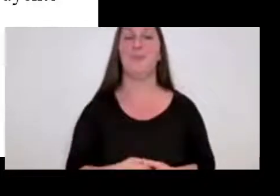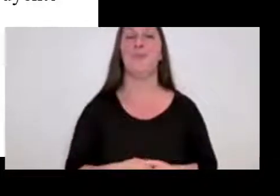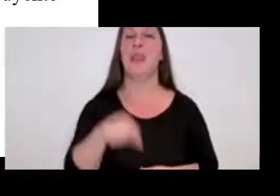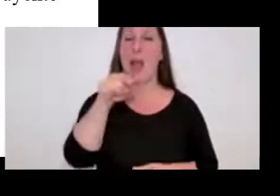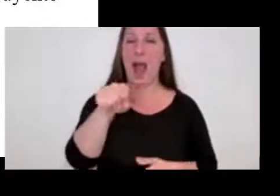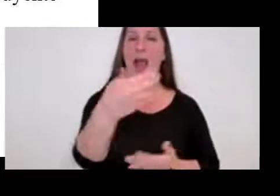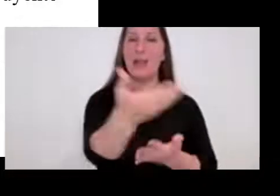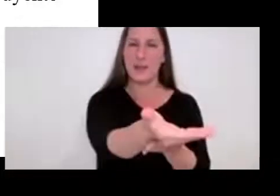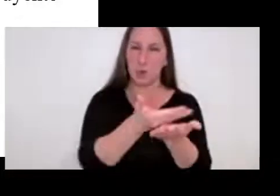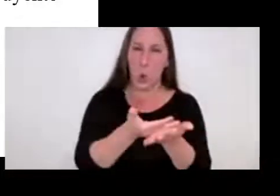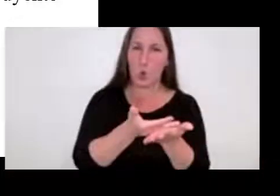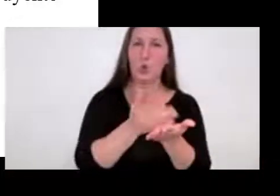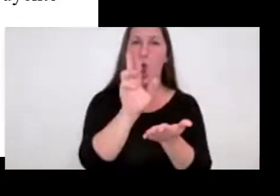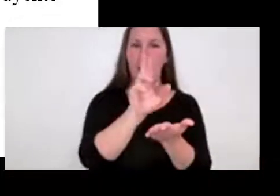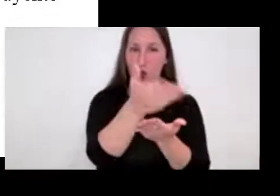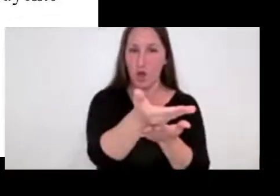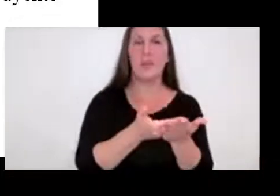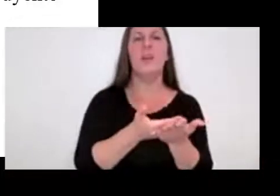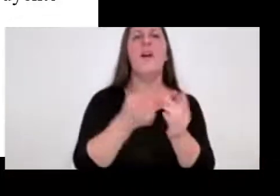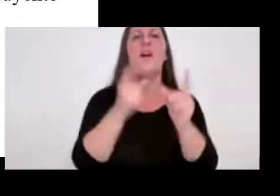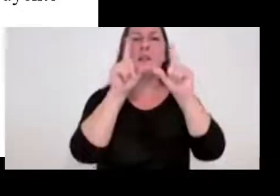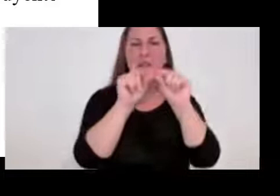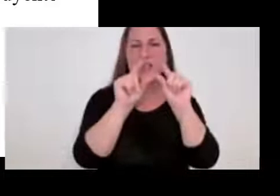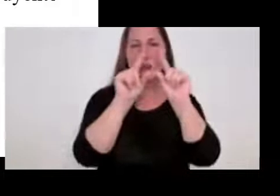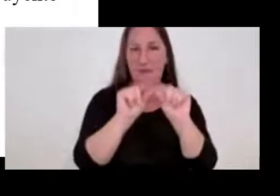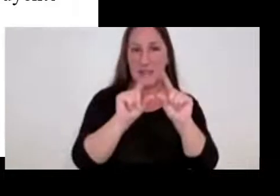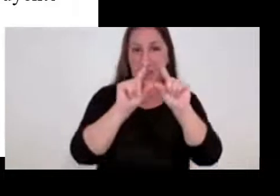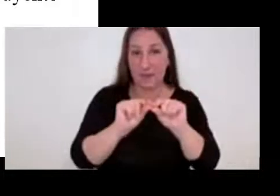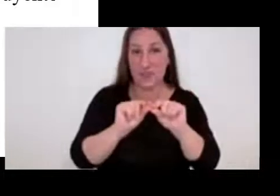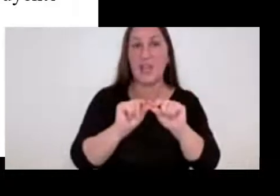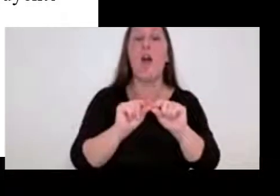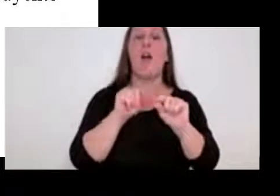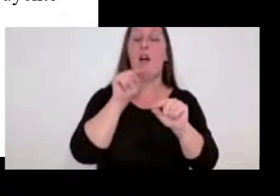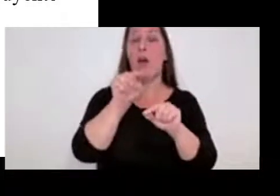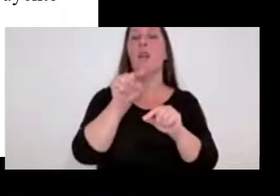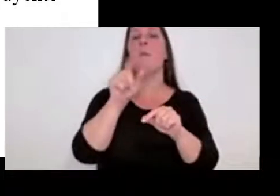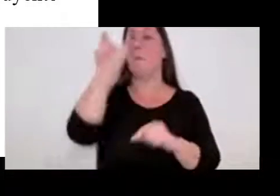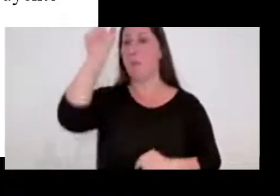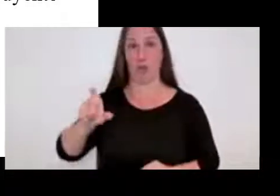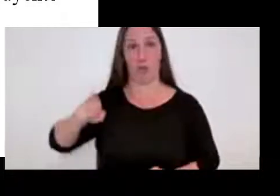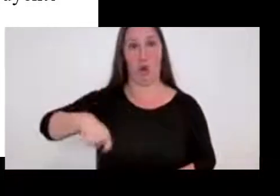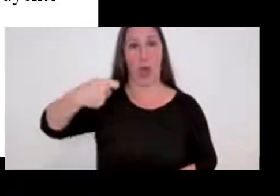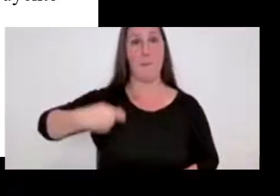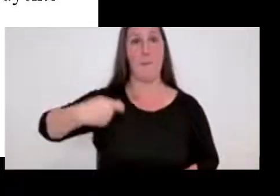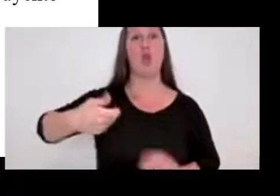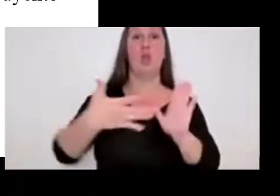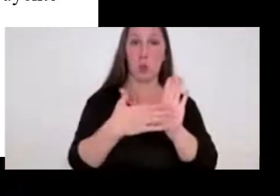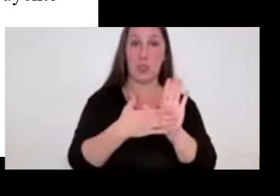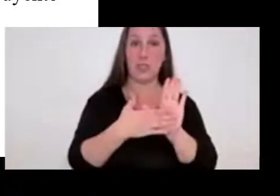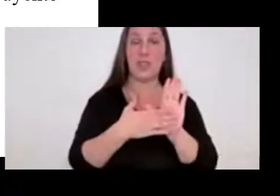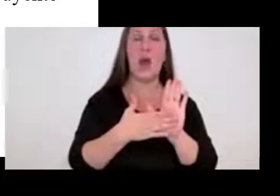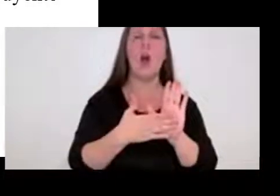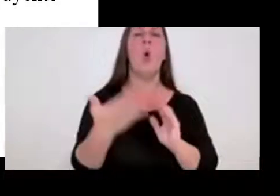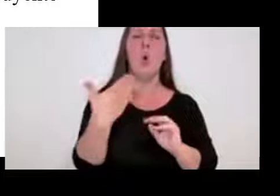resolución establece una serie de fechas a partir de la cual el contribuyente monotributista puede ejercer